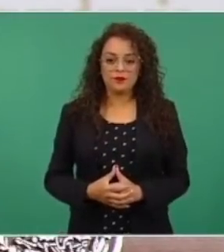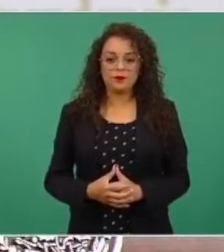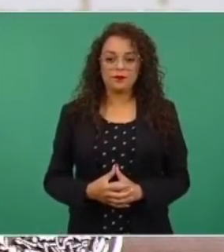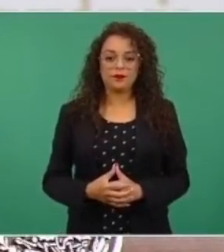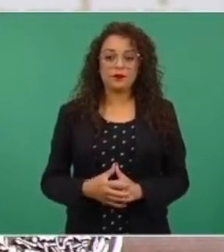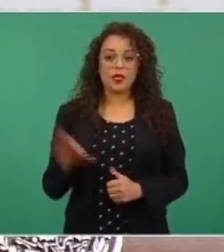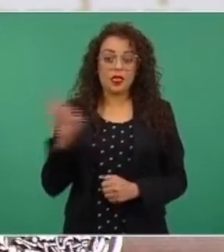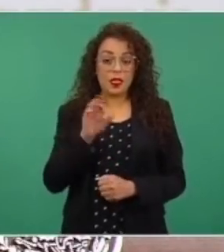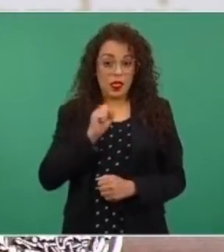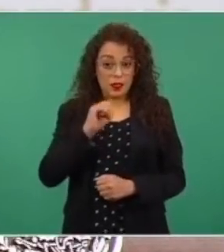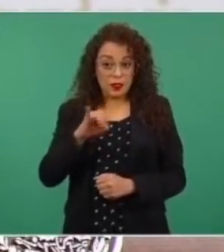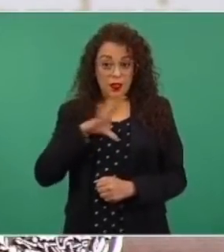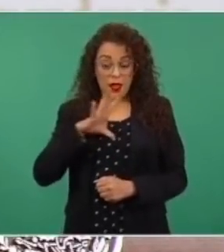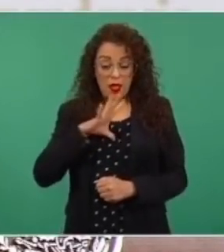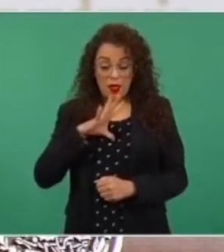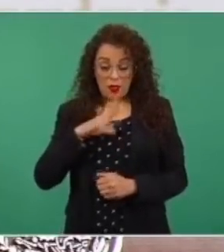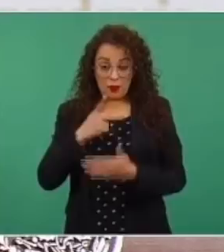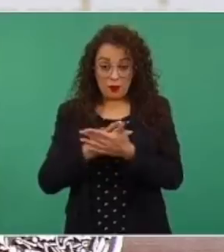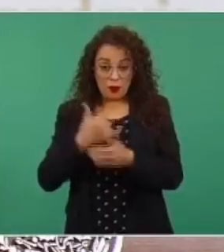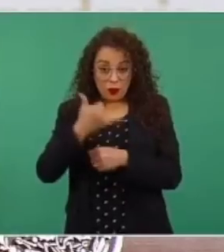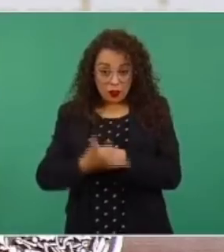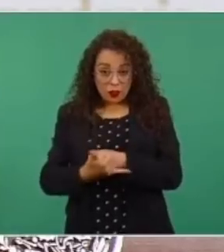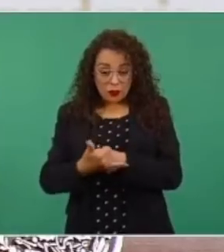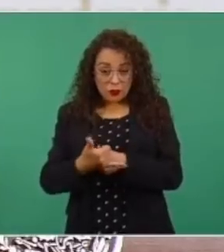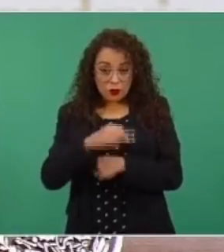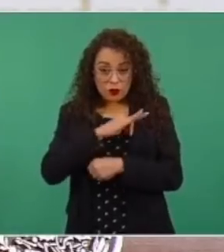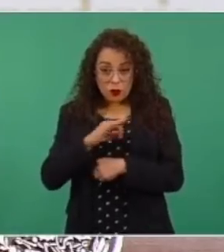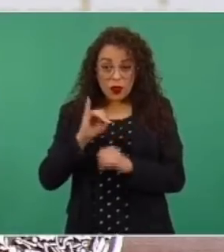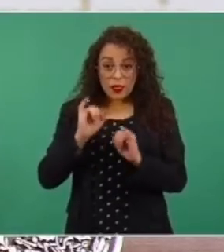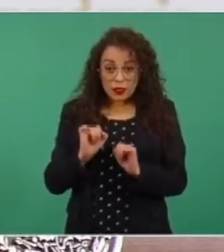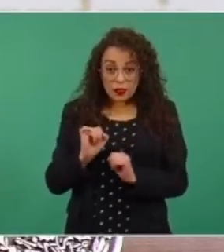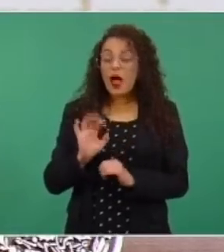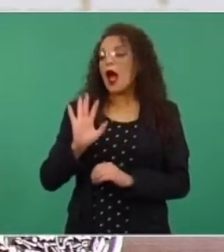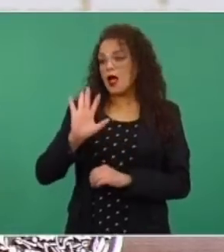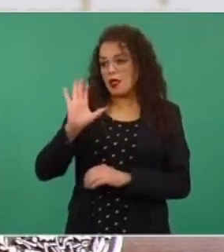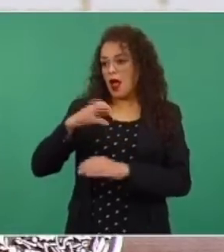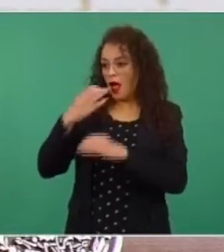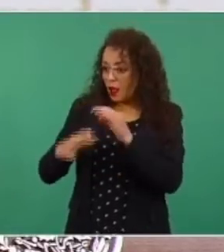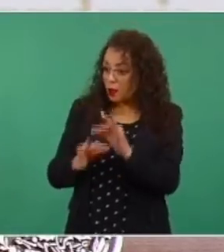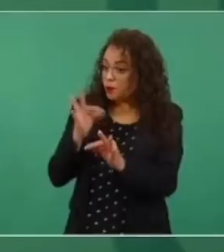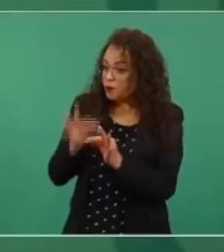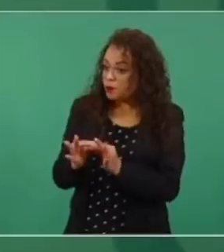proyecto y que podamos terminar